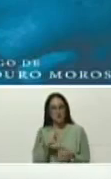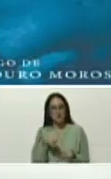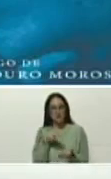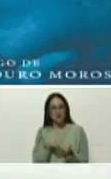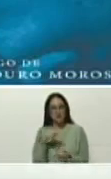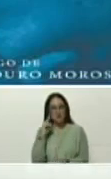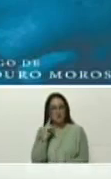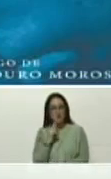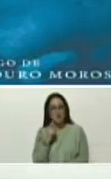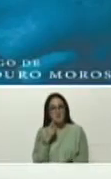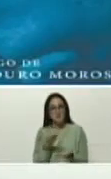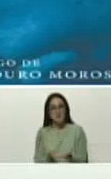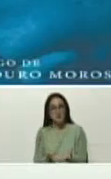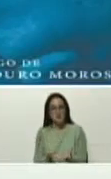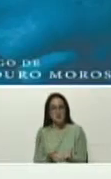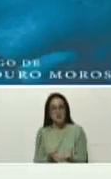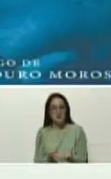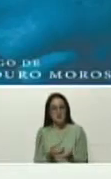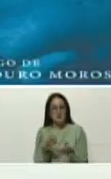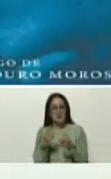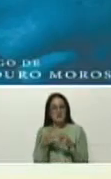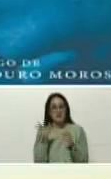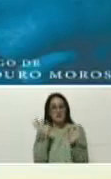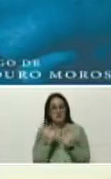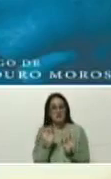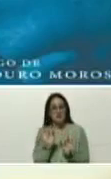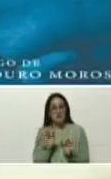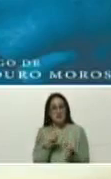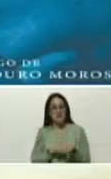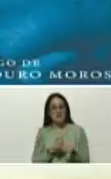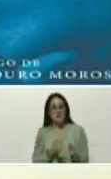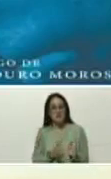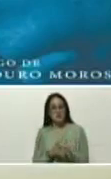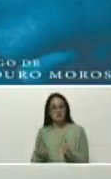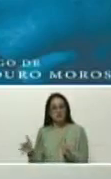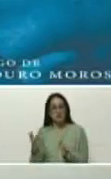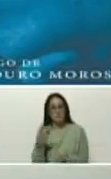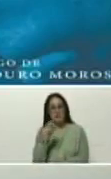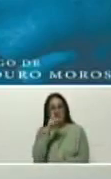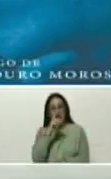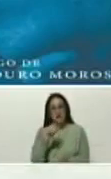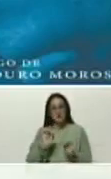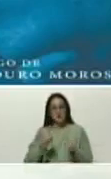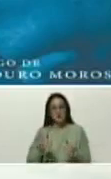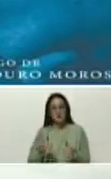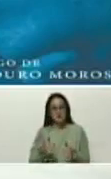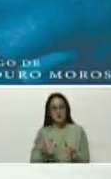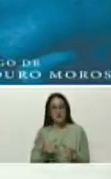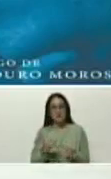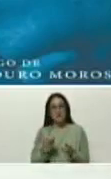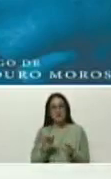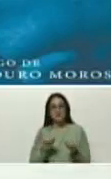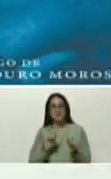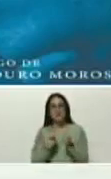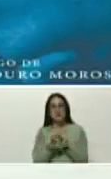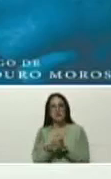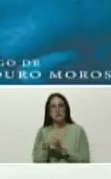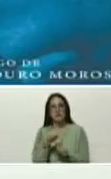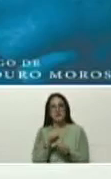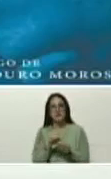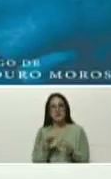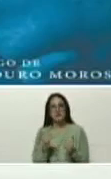Bolívar propone la fijación de un horizonte de tiempo máximo de 20 años a partir del comienzo de las acciones transformadoras de la situación